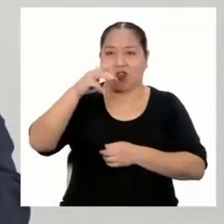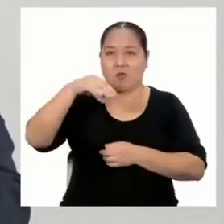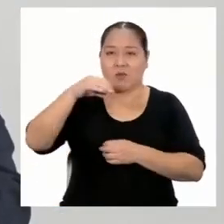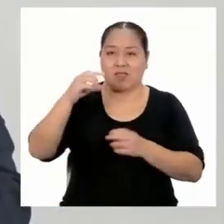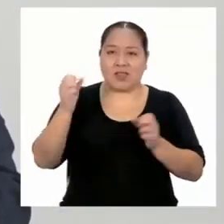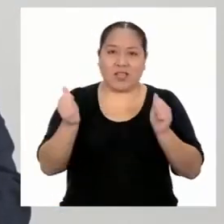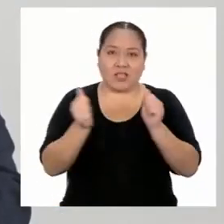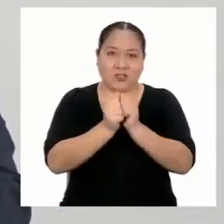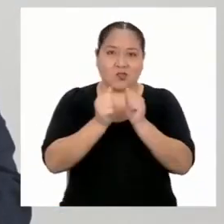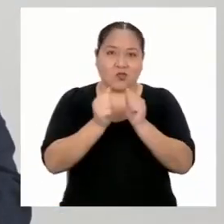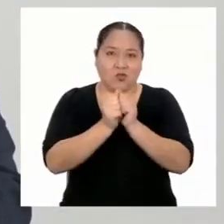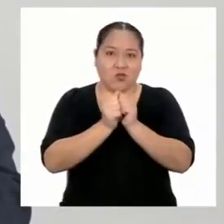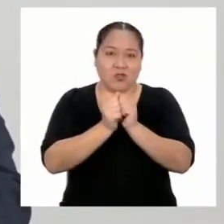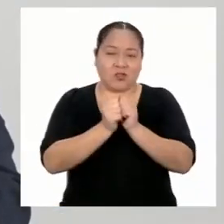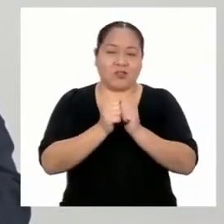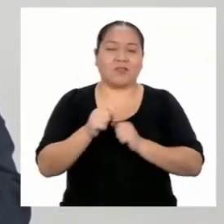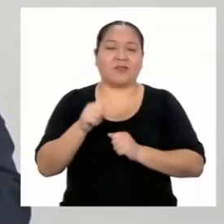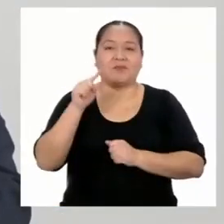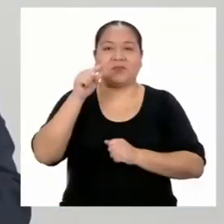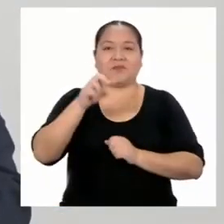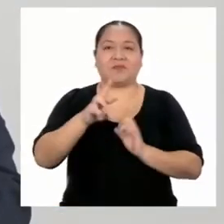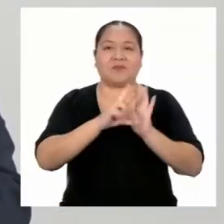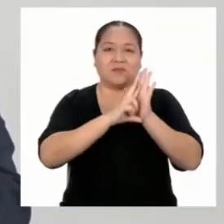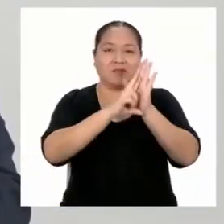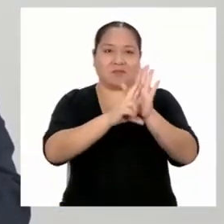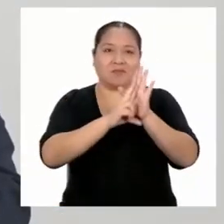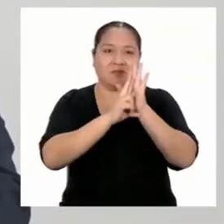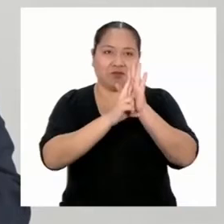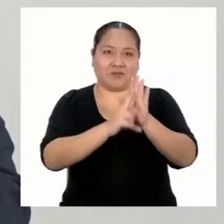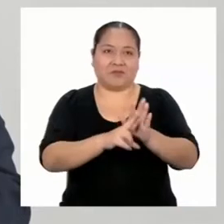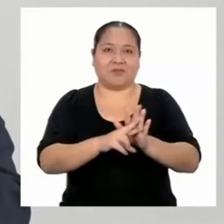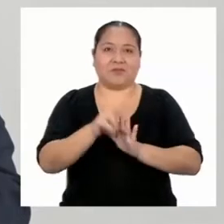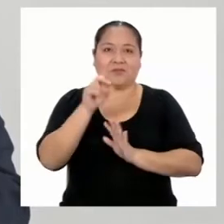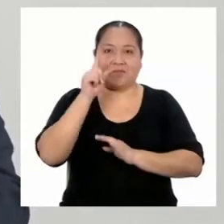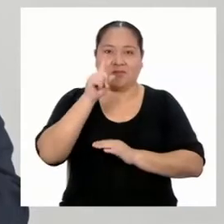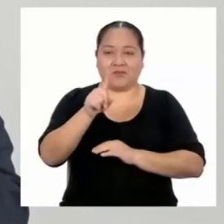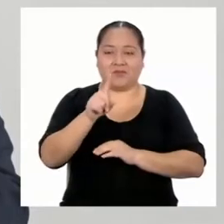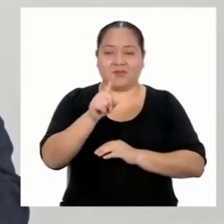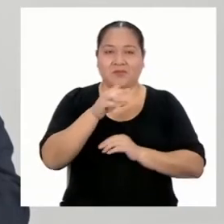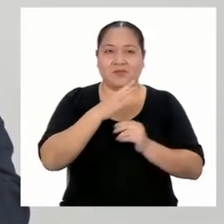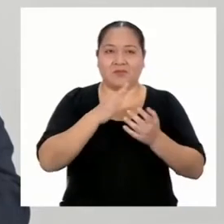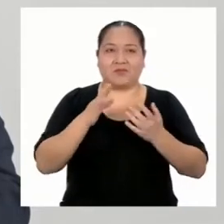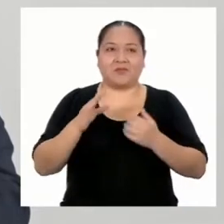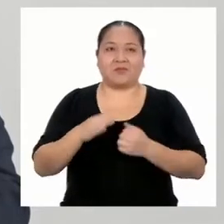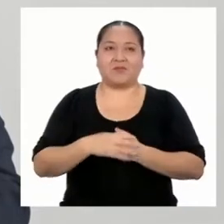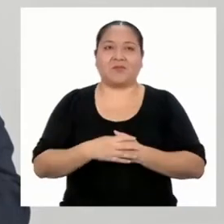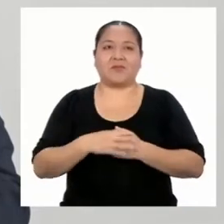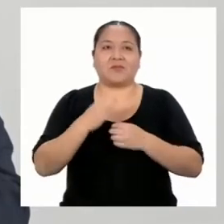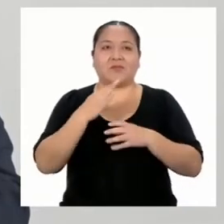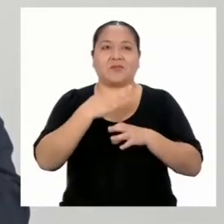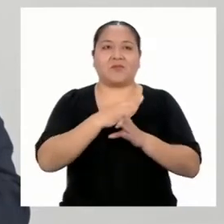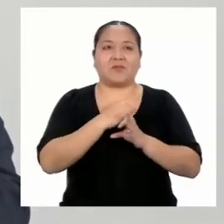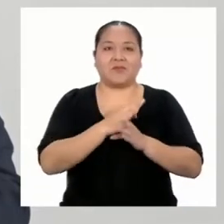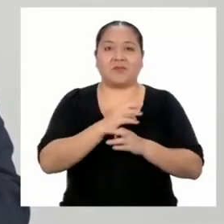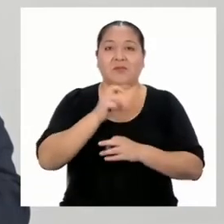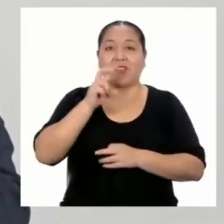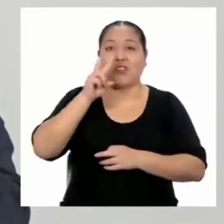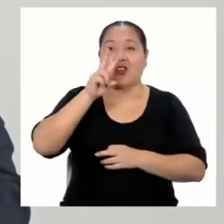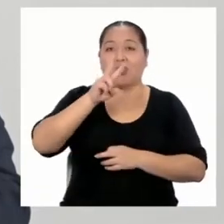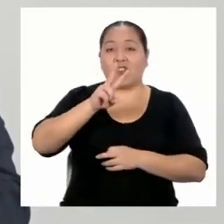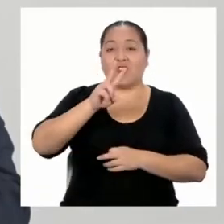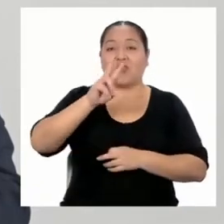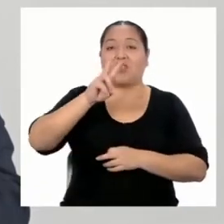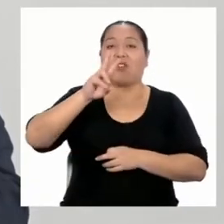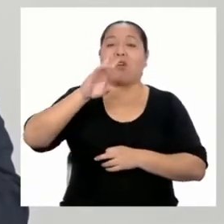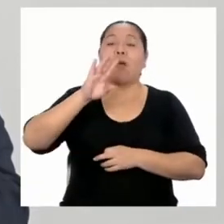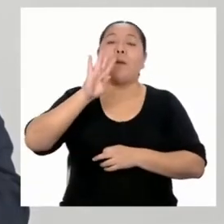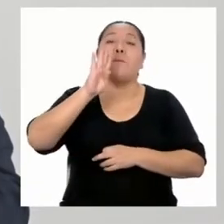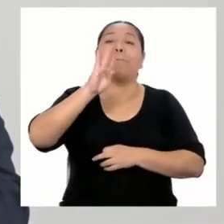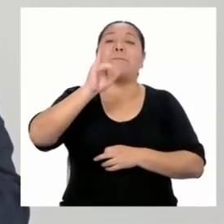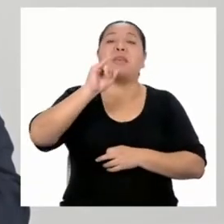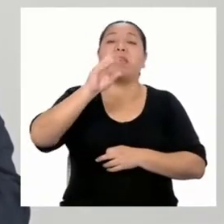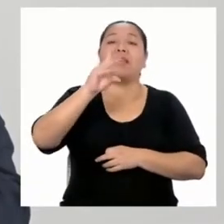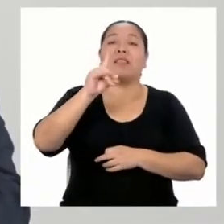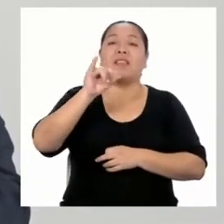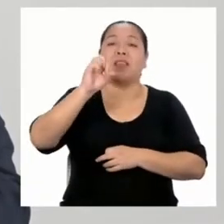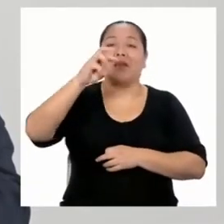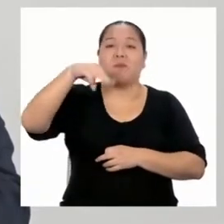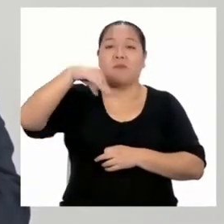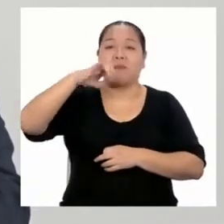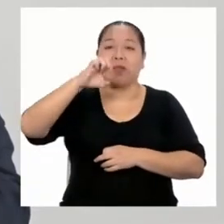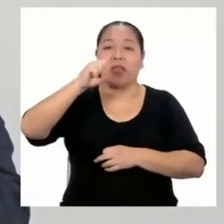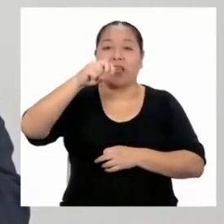este caso, tenemos la representación de un objeto en forma bidimensional compuesta y la